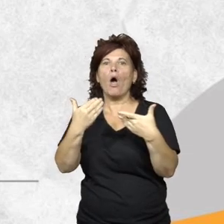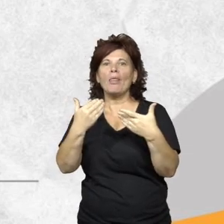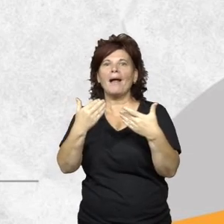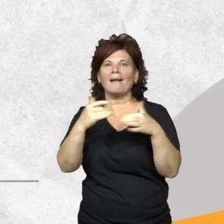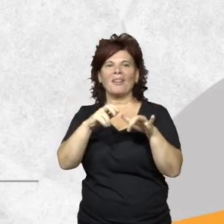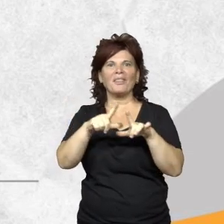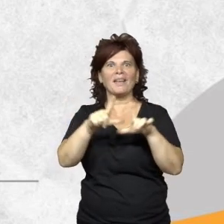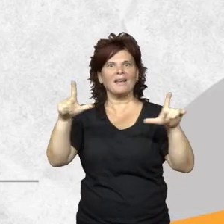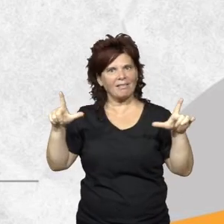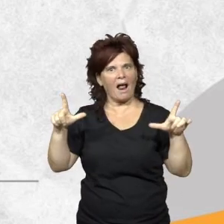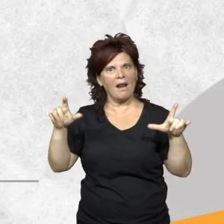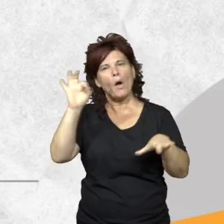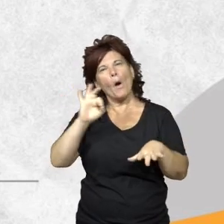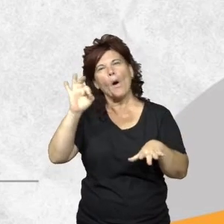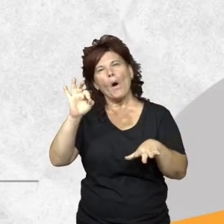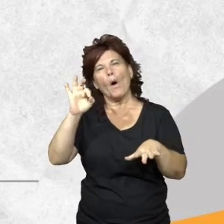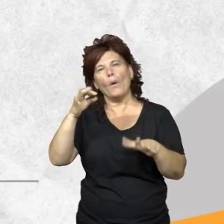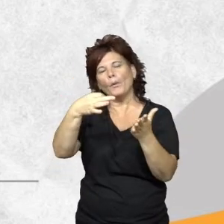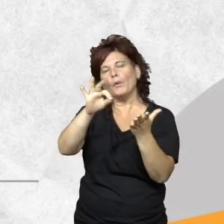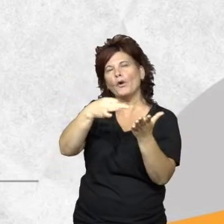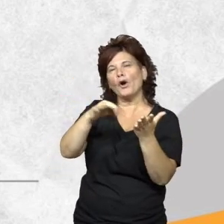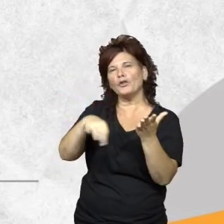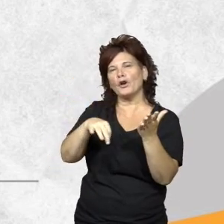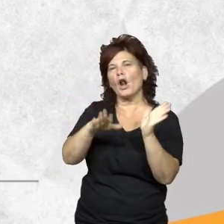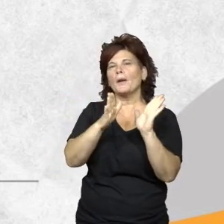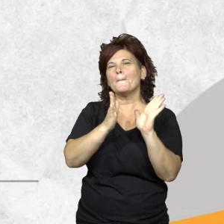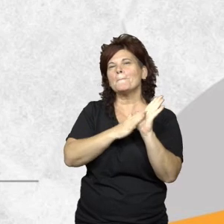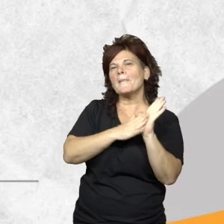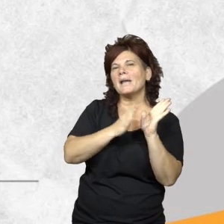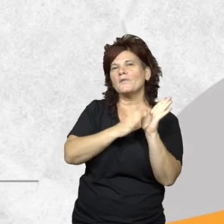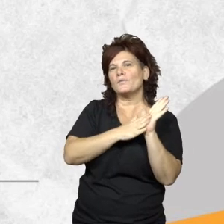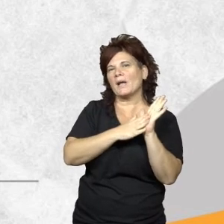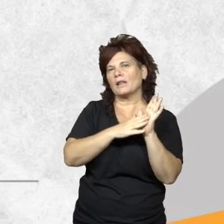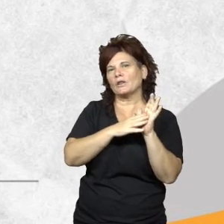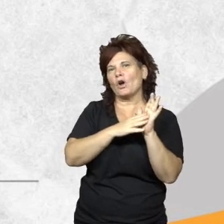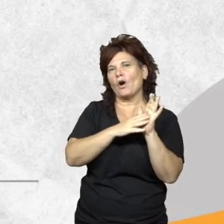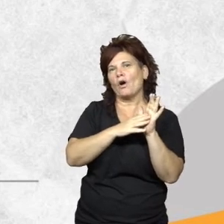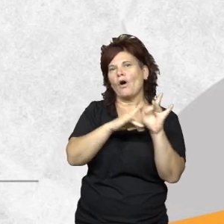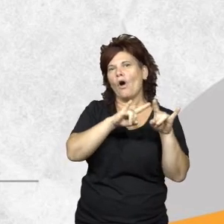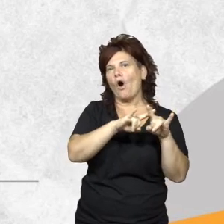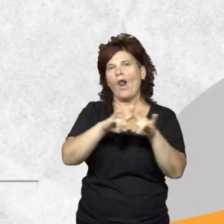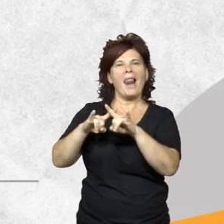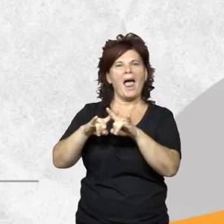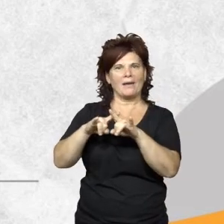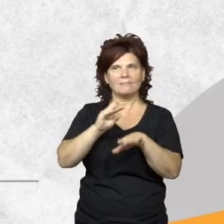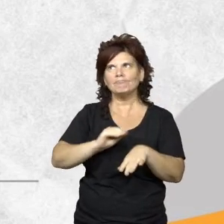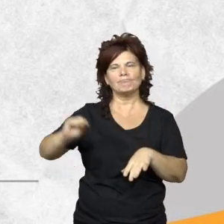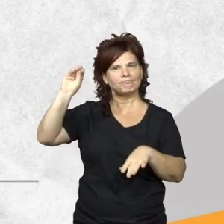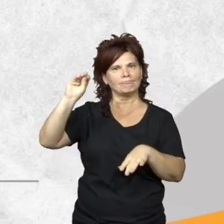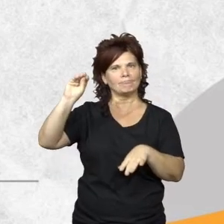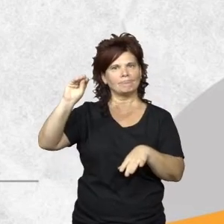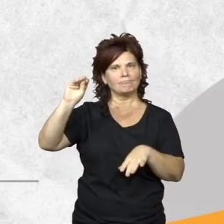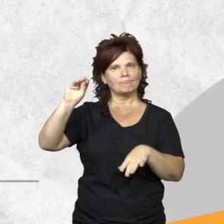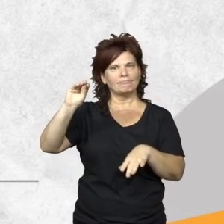llevar adelante un control de un manifiesto que sea online o de alguna manera que no se tenga